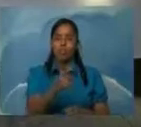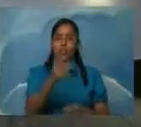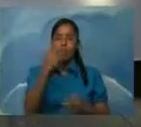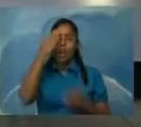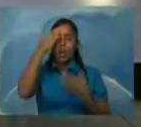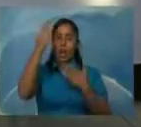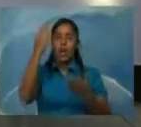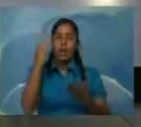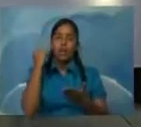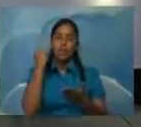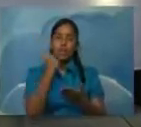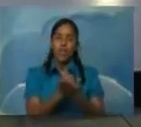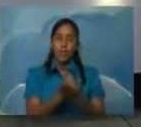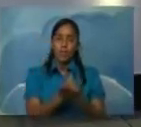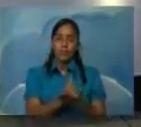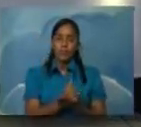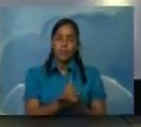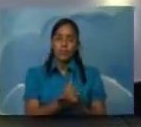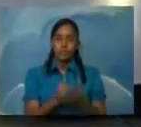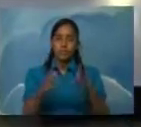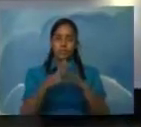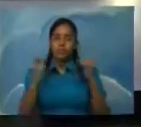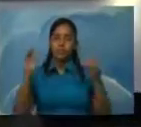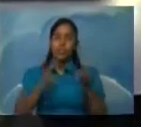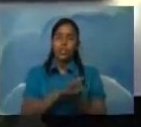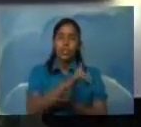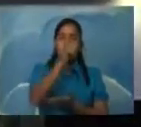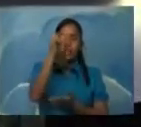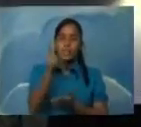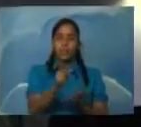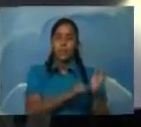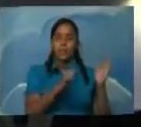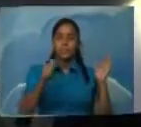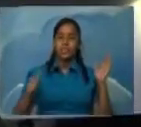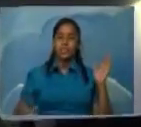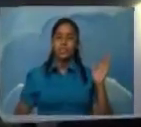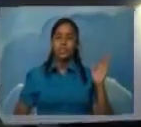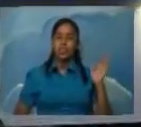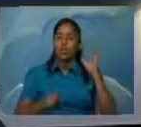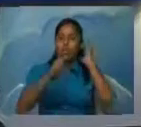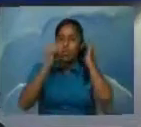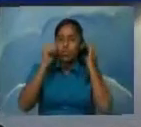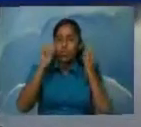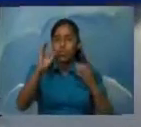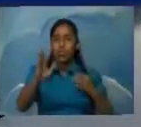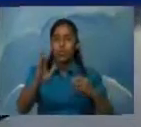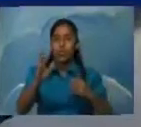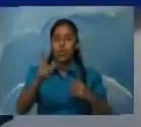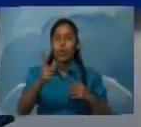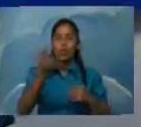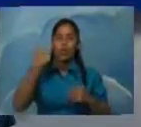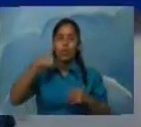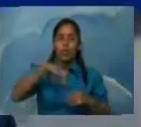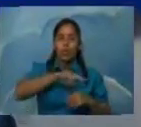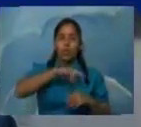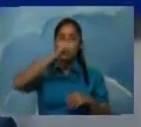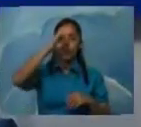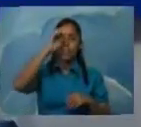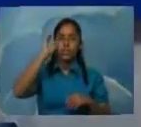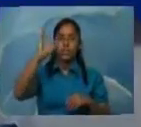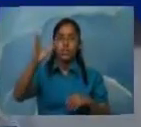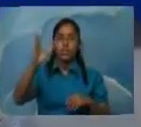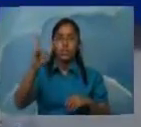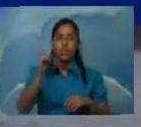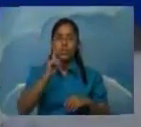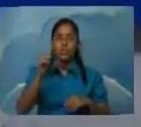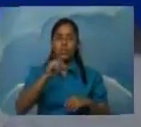Amén y amén. Gloria a Dios. Toda la gloria sea para el Señor. Amén. Dios, nuestro Dios,